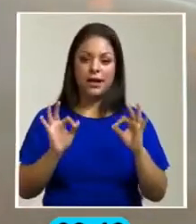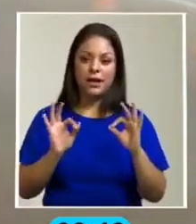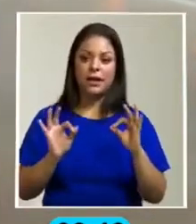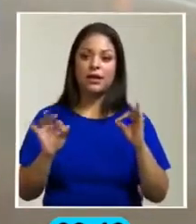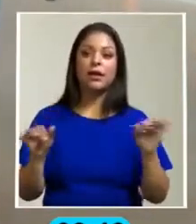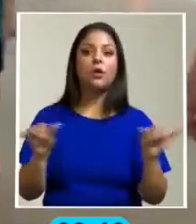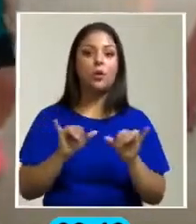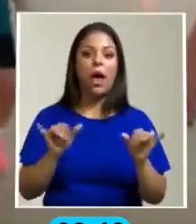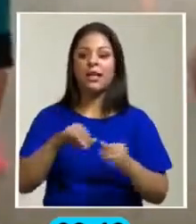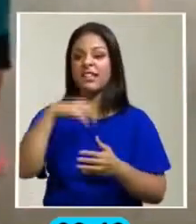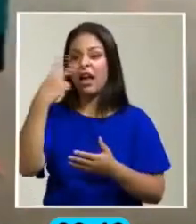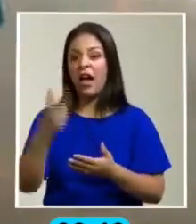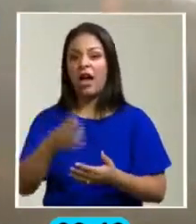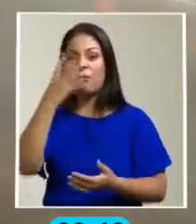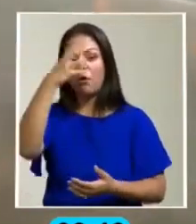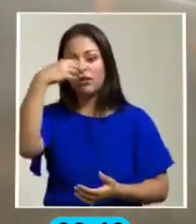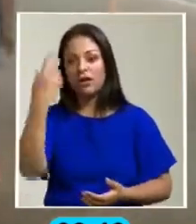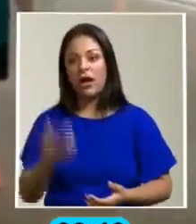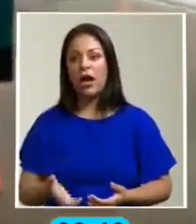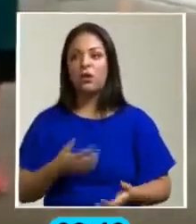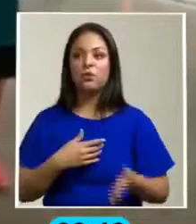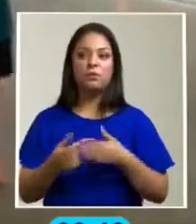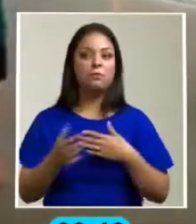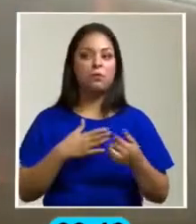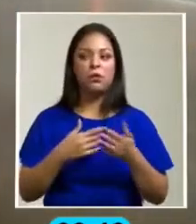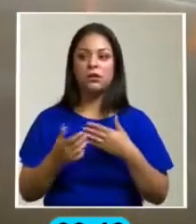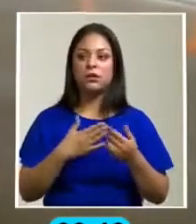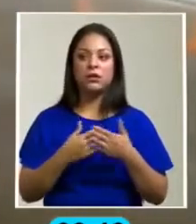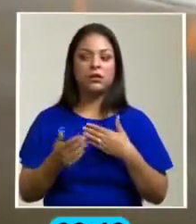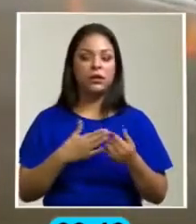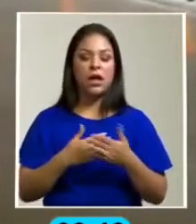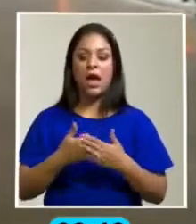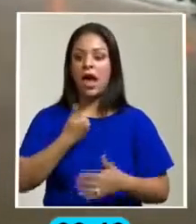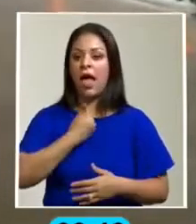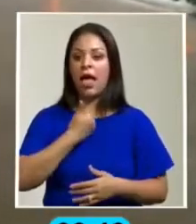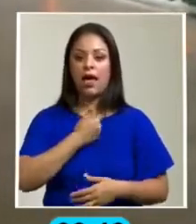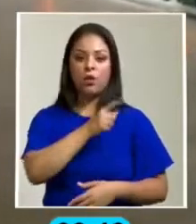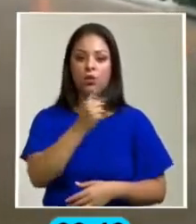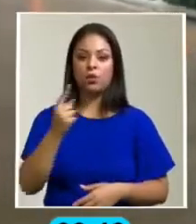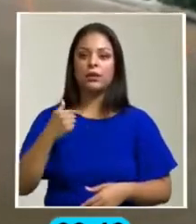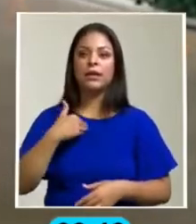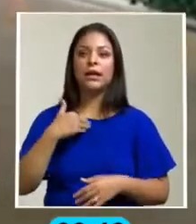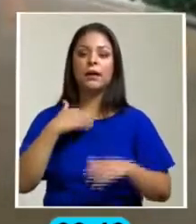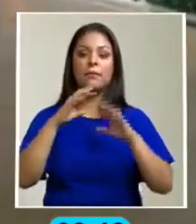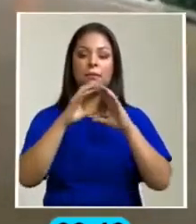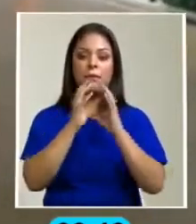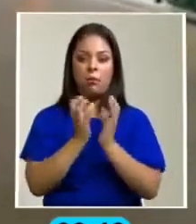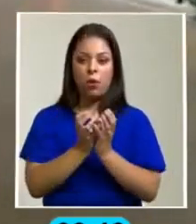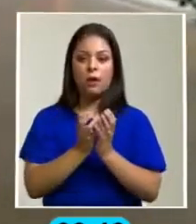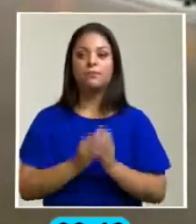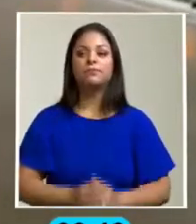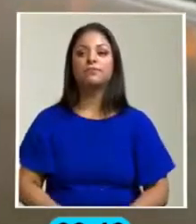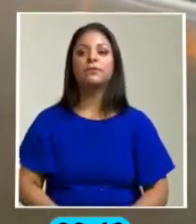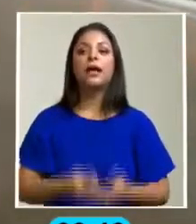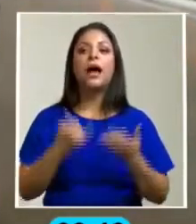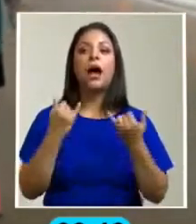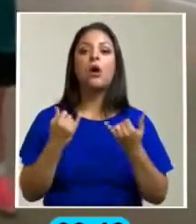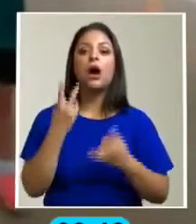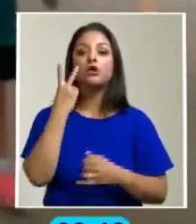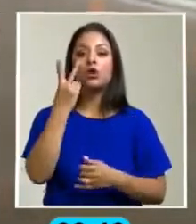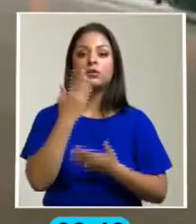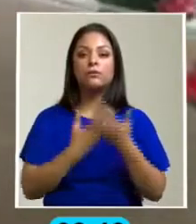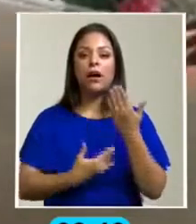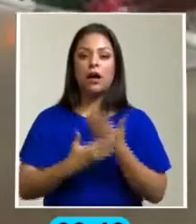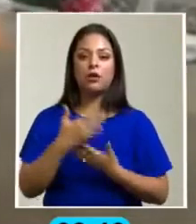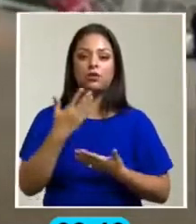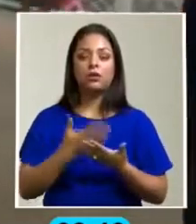nos cae, no hay ningún problema. Cada quien tiene su bolita, ¿ok? Ahora con ambas manos. Lanzamos,